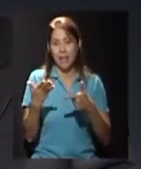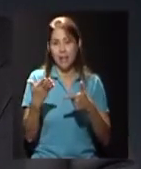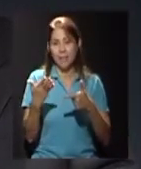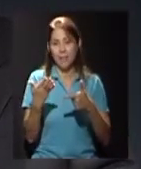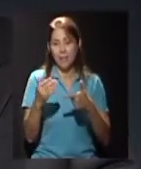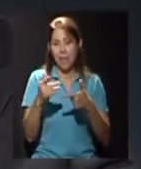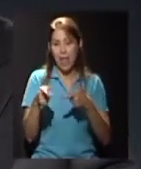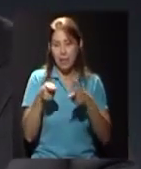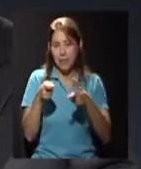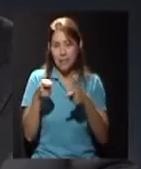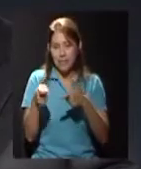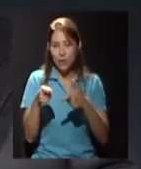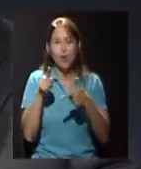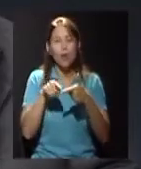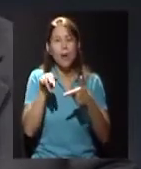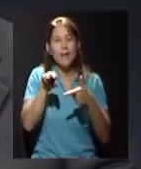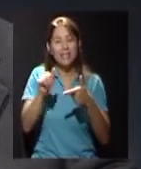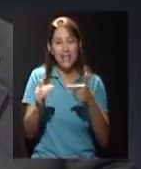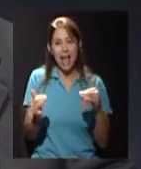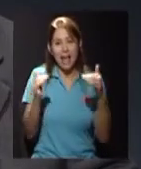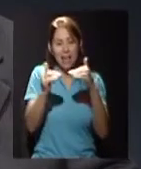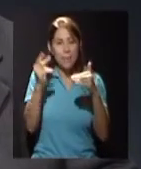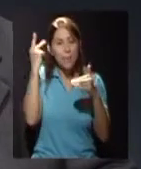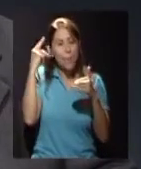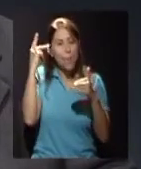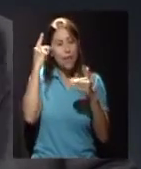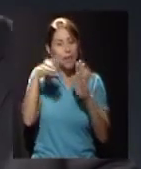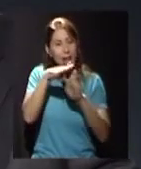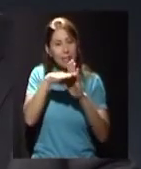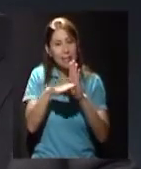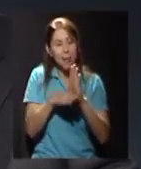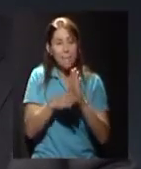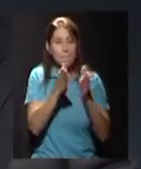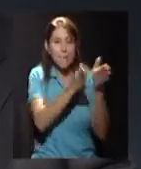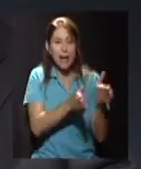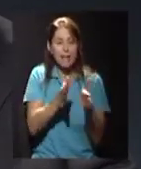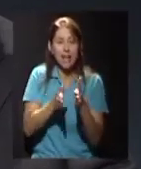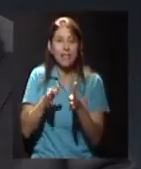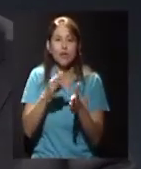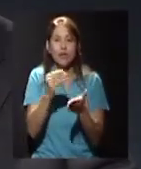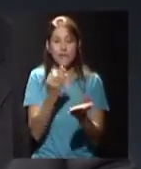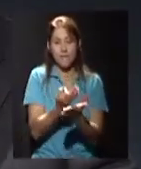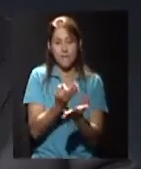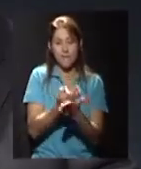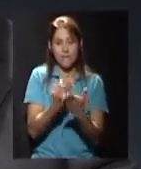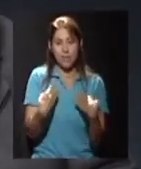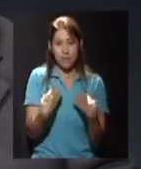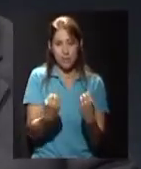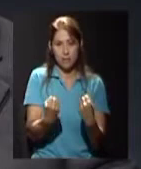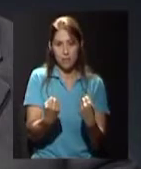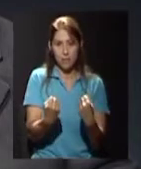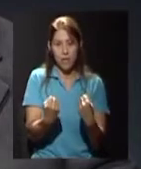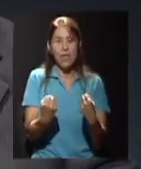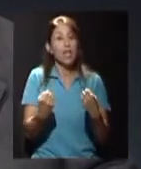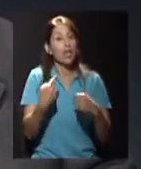en políticas planificación y financiamiento de la salud que por supuesto estuve muy de cerca del famoso nice